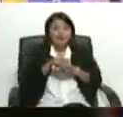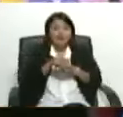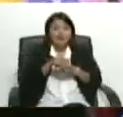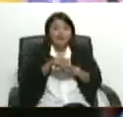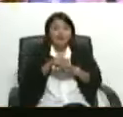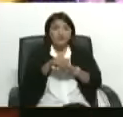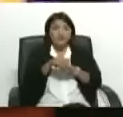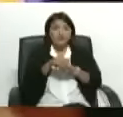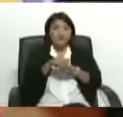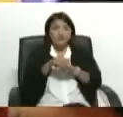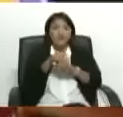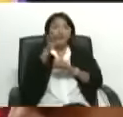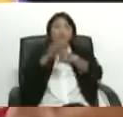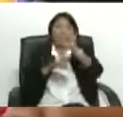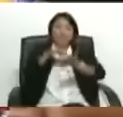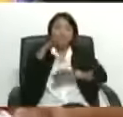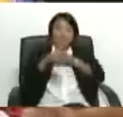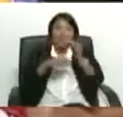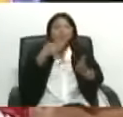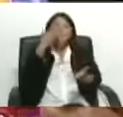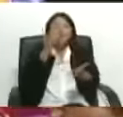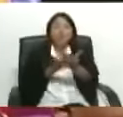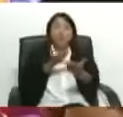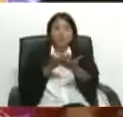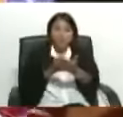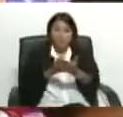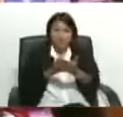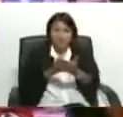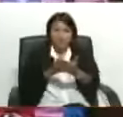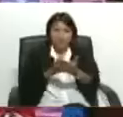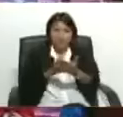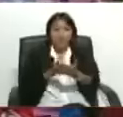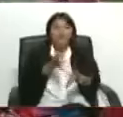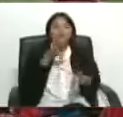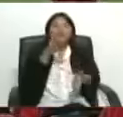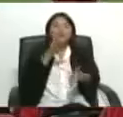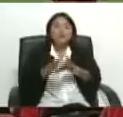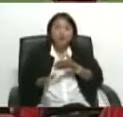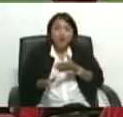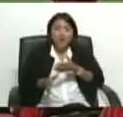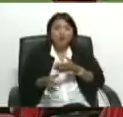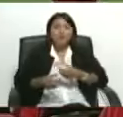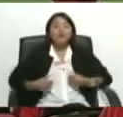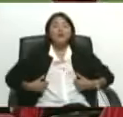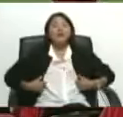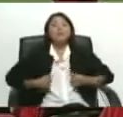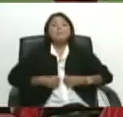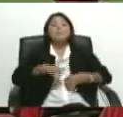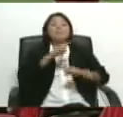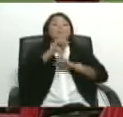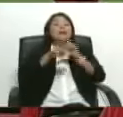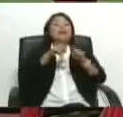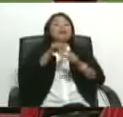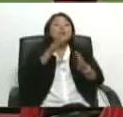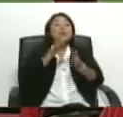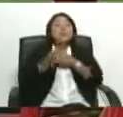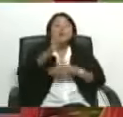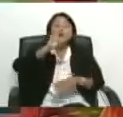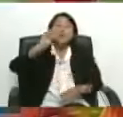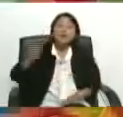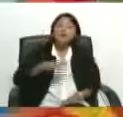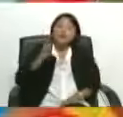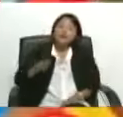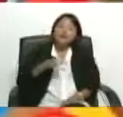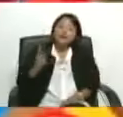puso en el tapete una consulta sobre qué hacer con el tema